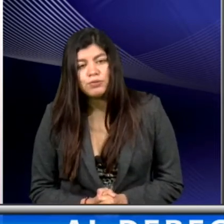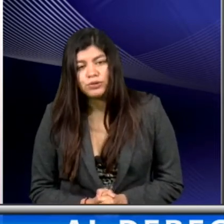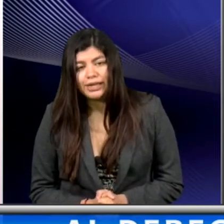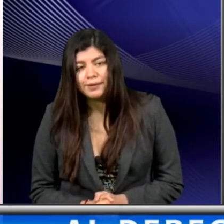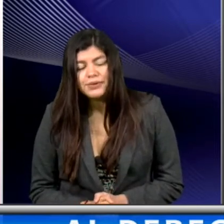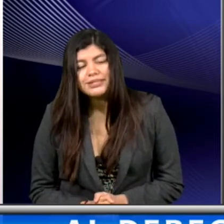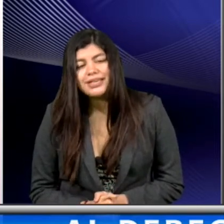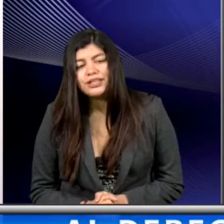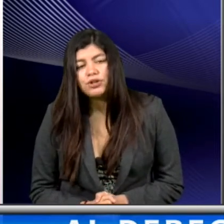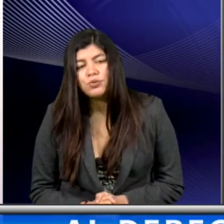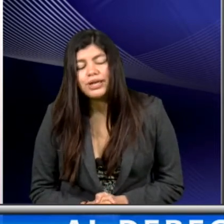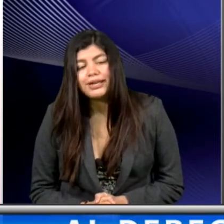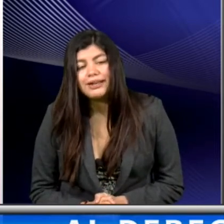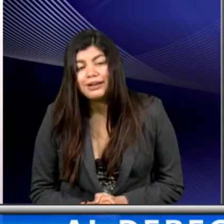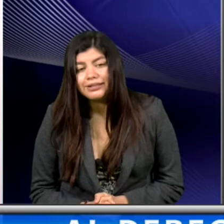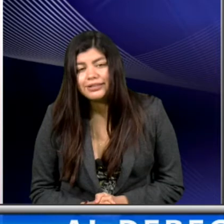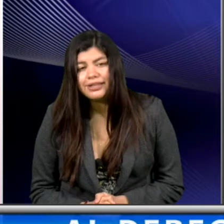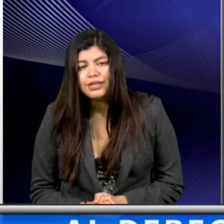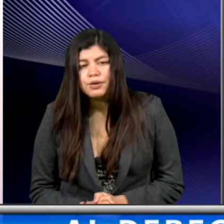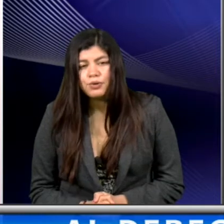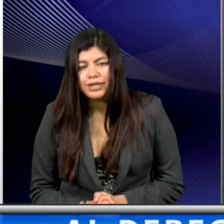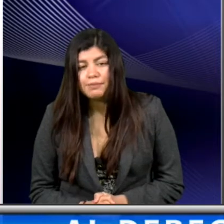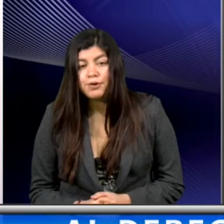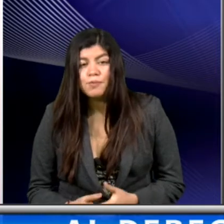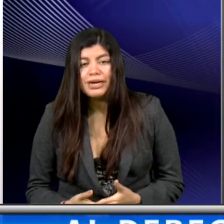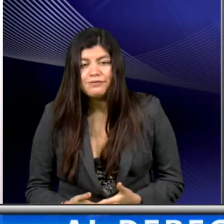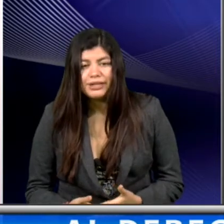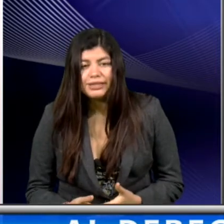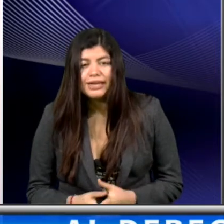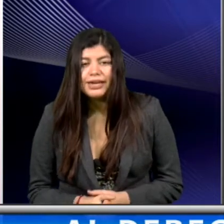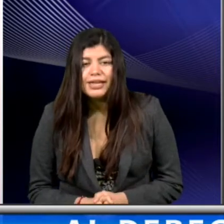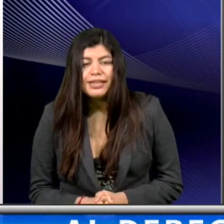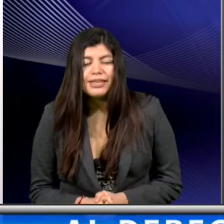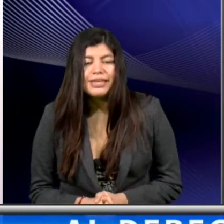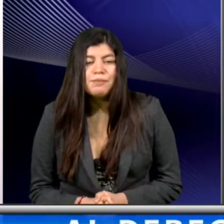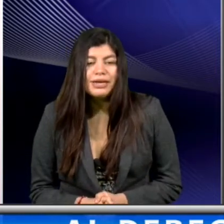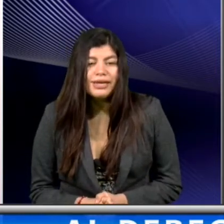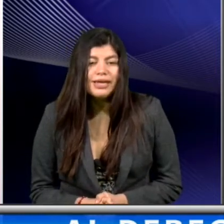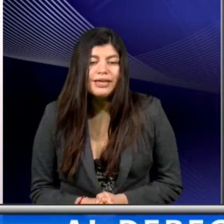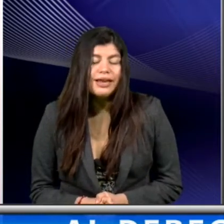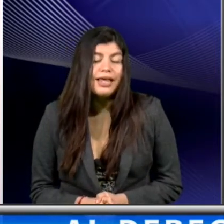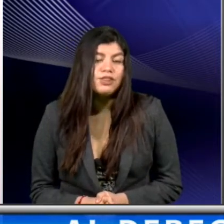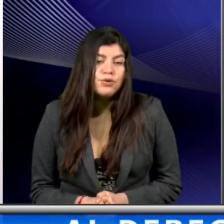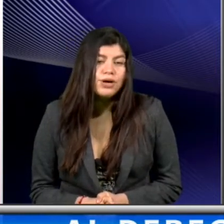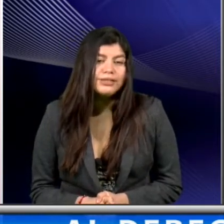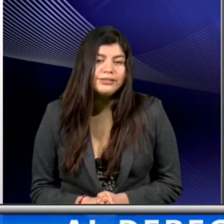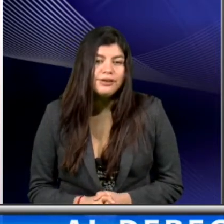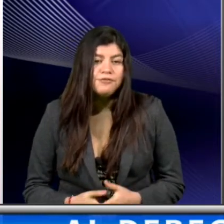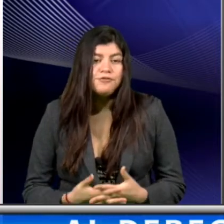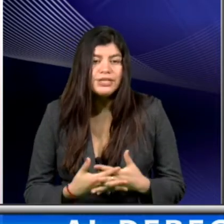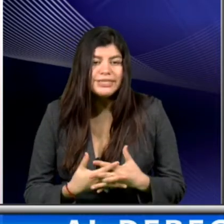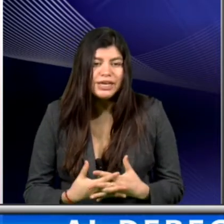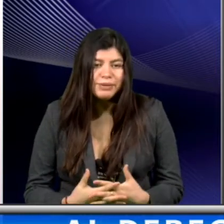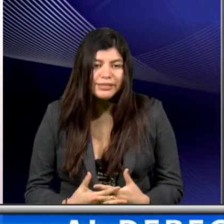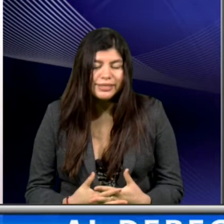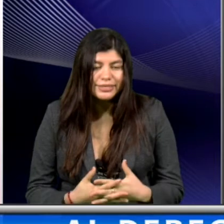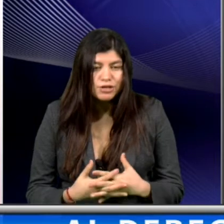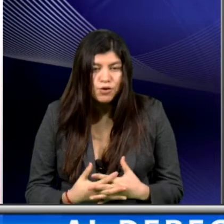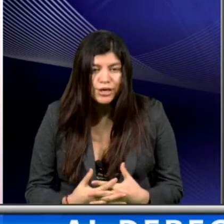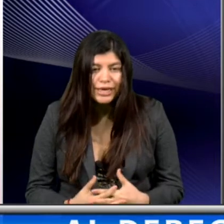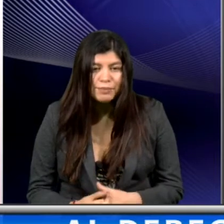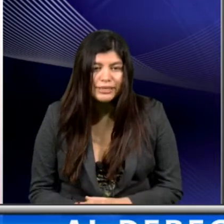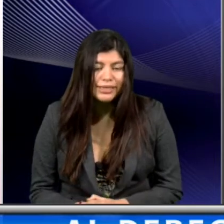quiero preguntar, ¿sientes tú que es relevante, por ejemplo, manifestar de qué manera las drogas